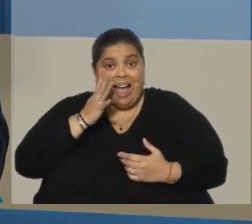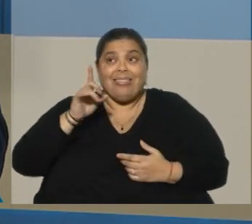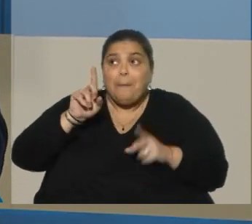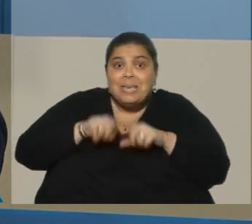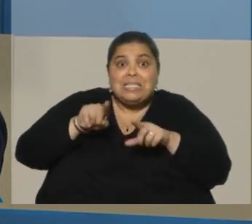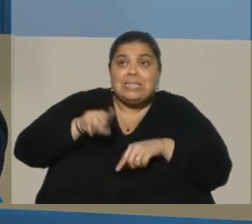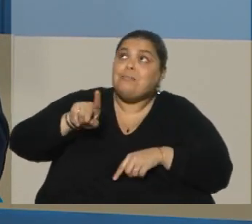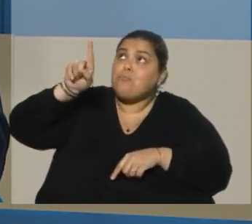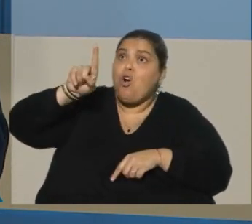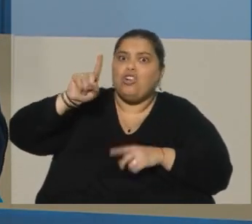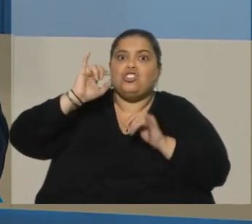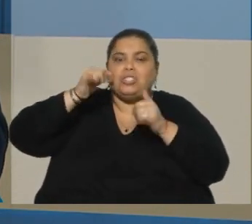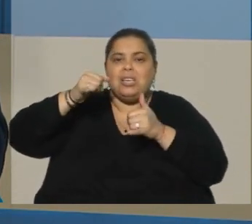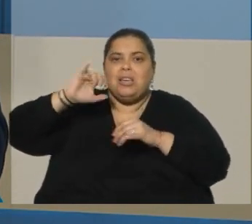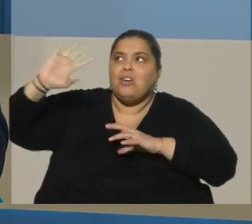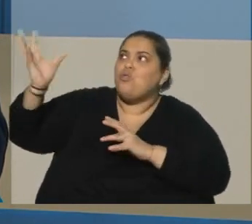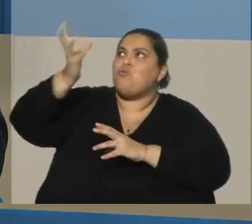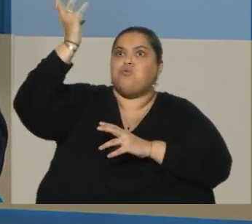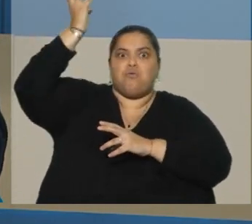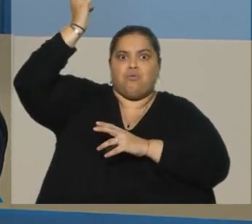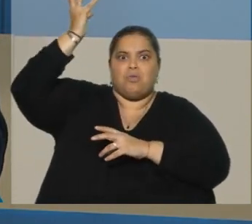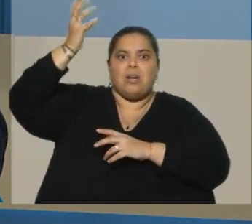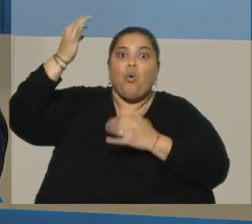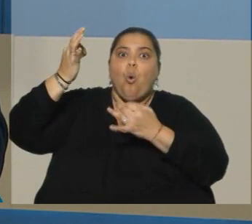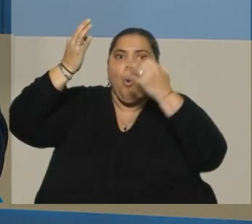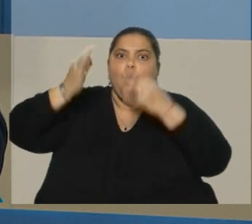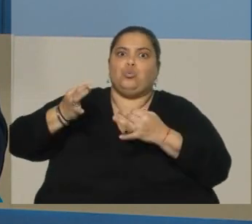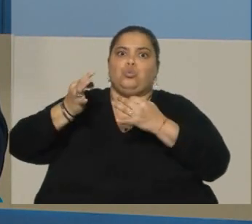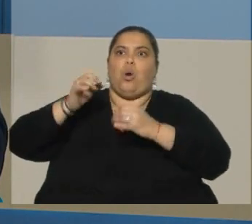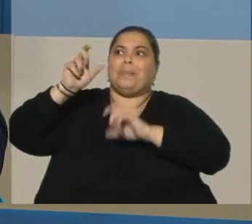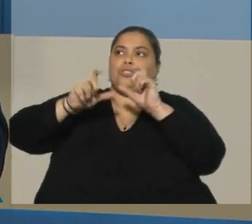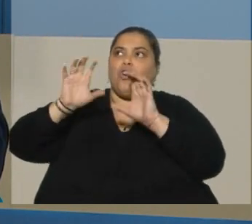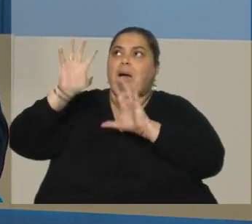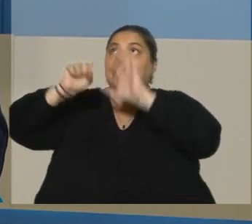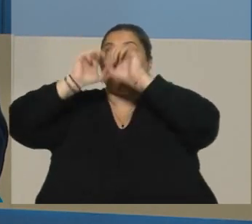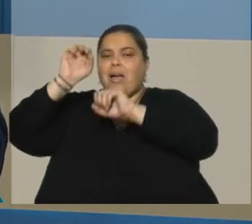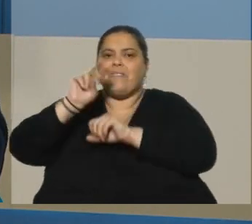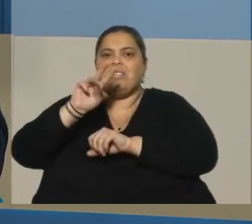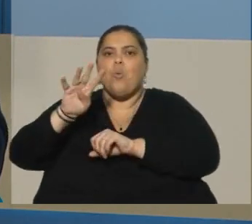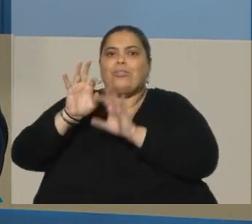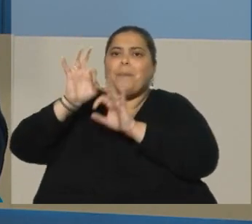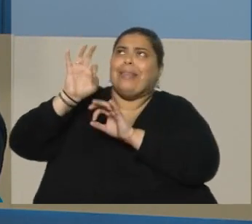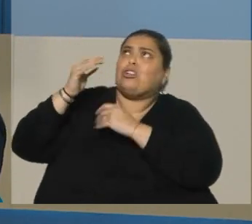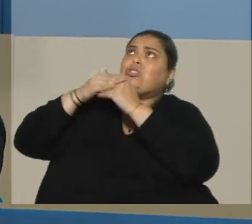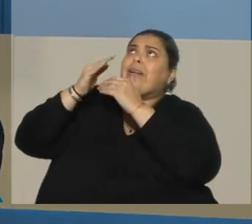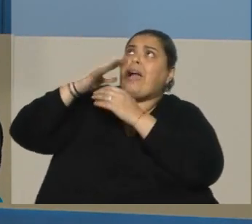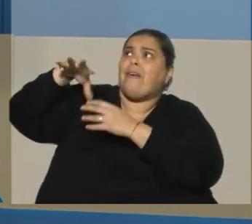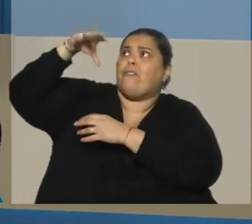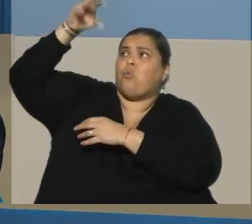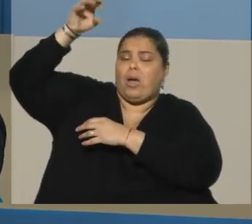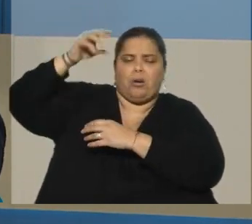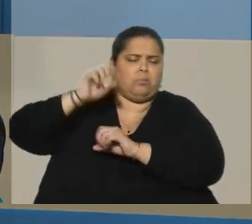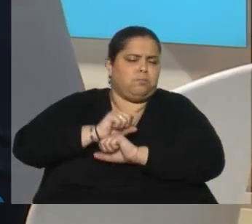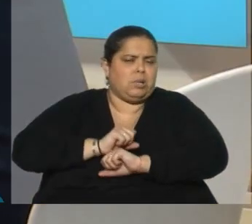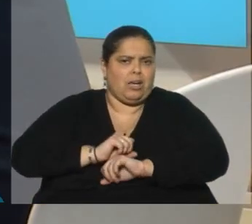pasado si esa lona hubiera tomado fuego y hubiera volado, según el viento predominante, hacia la refinería. Sí,